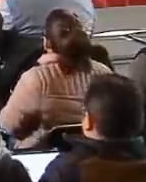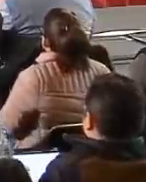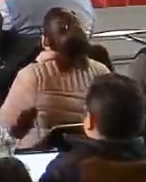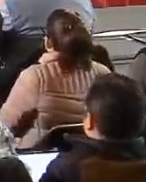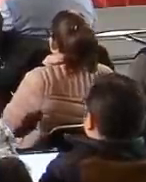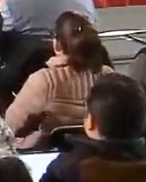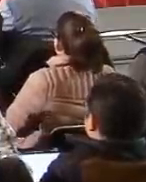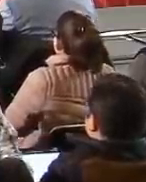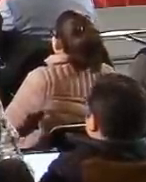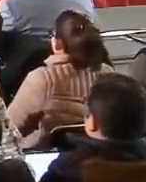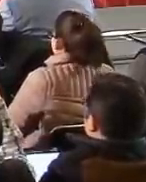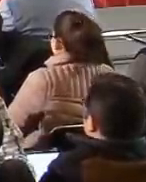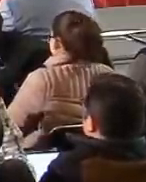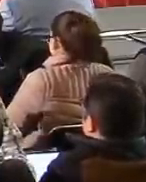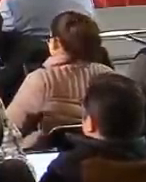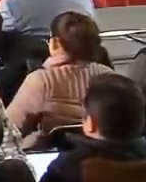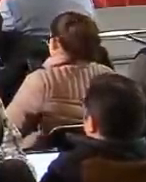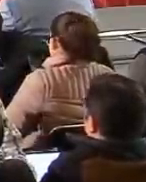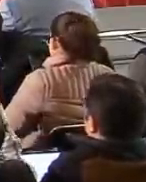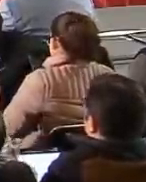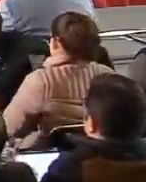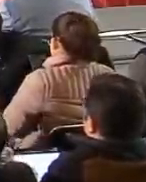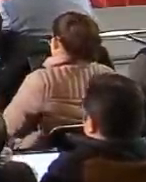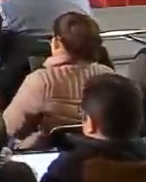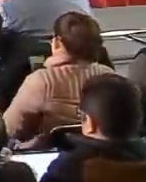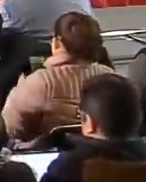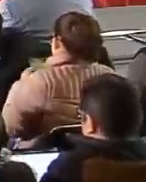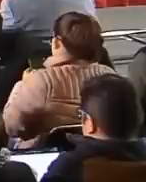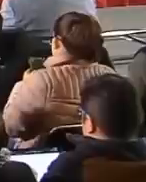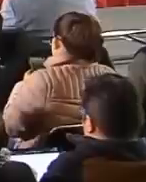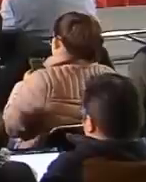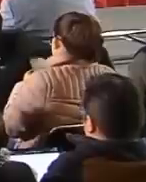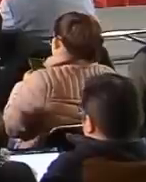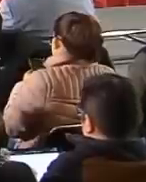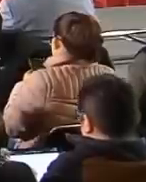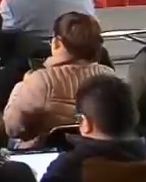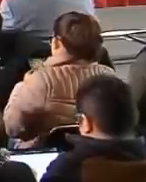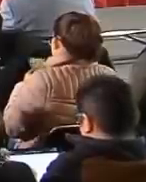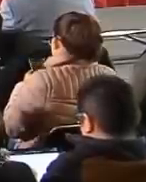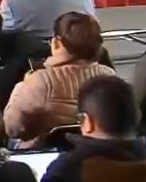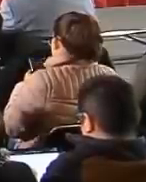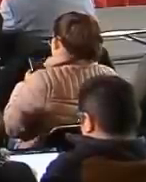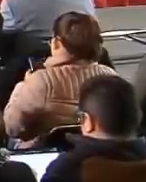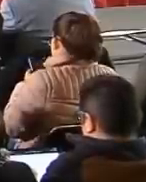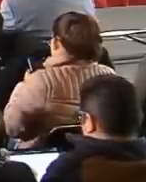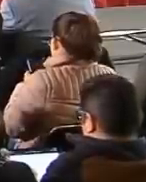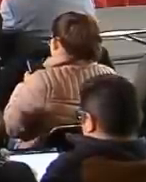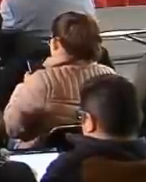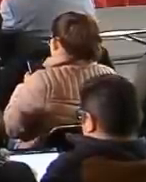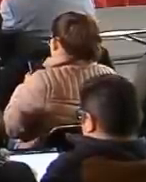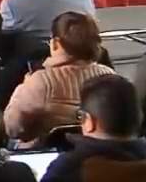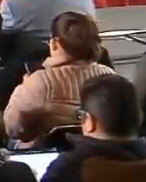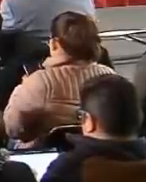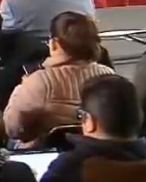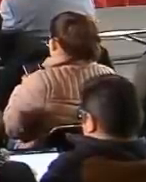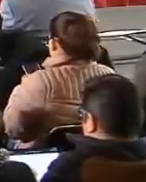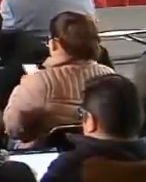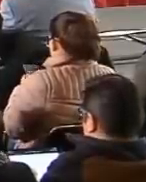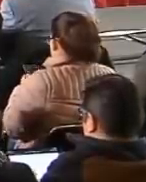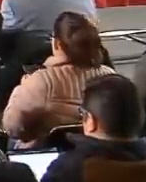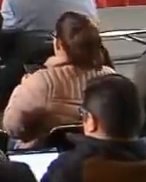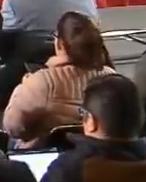y ánimo bueno nos da mucho gusto iniciar el año